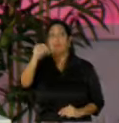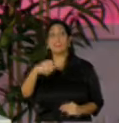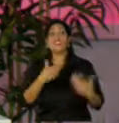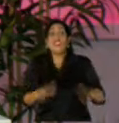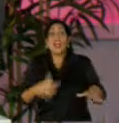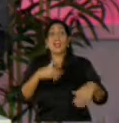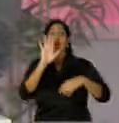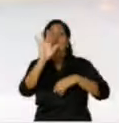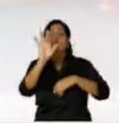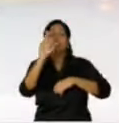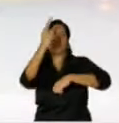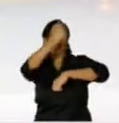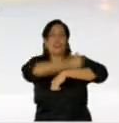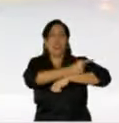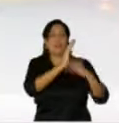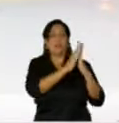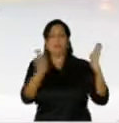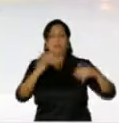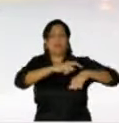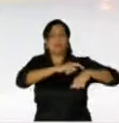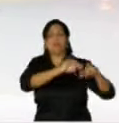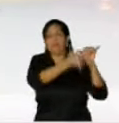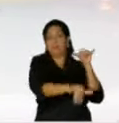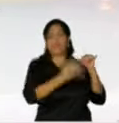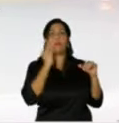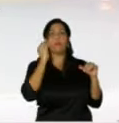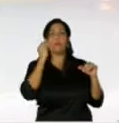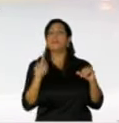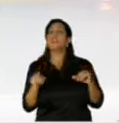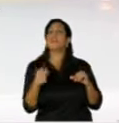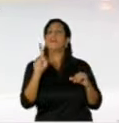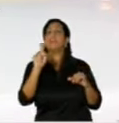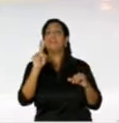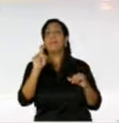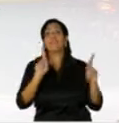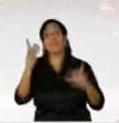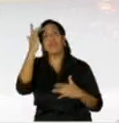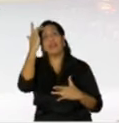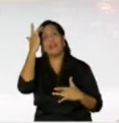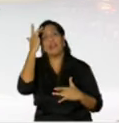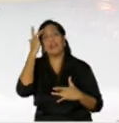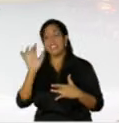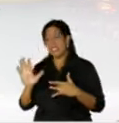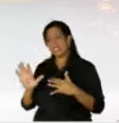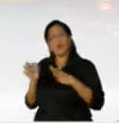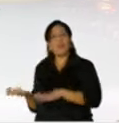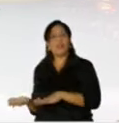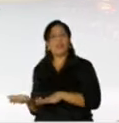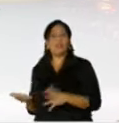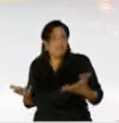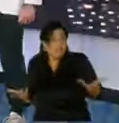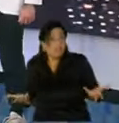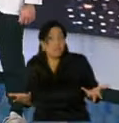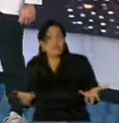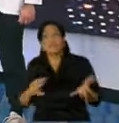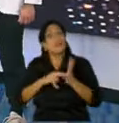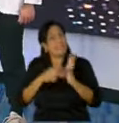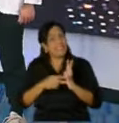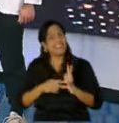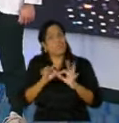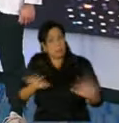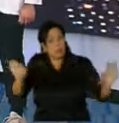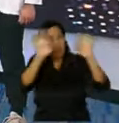días de cuarentena y nada más han tenido 100 casos aproximadamente y solo 5 muertes. Lo cual queremos traer con esto es que pues, las medidas de aislamiento social